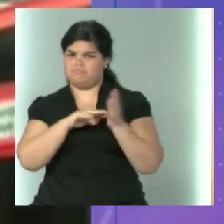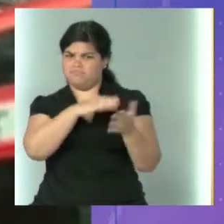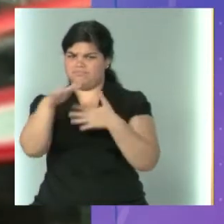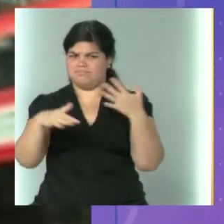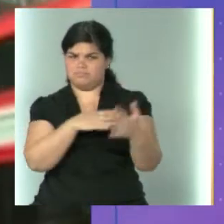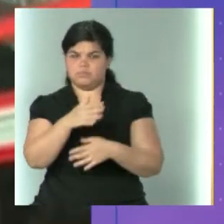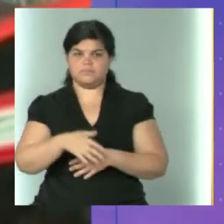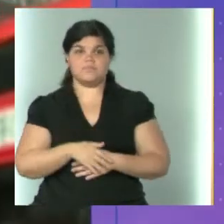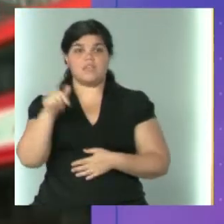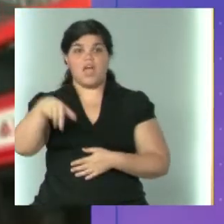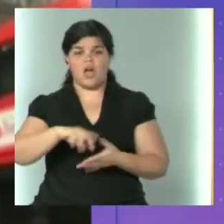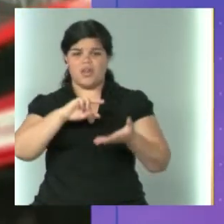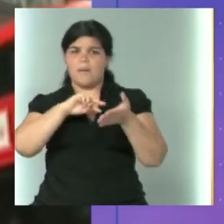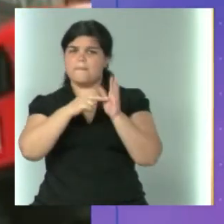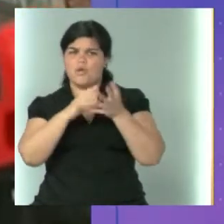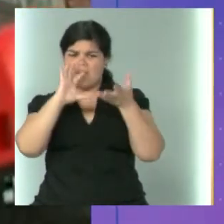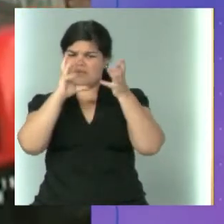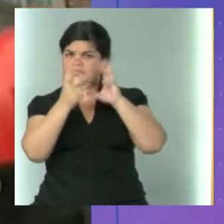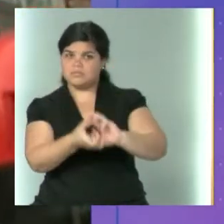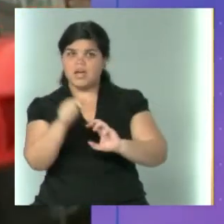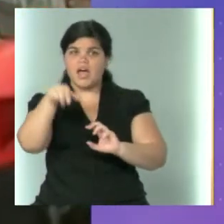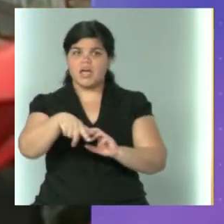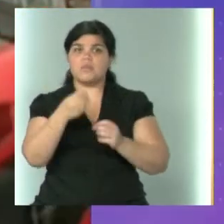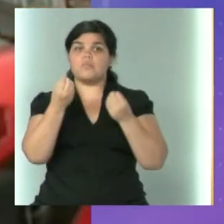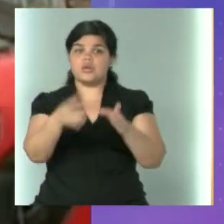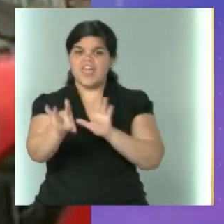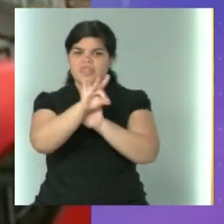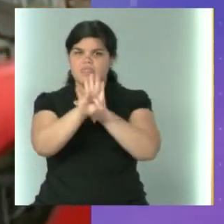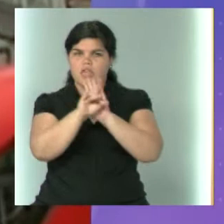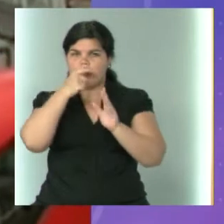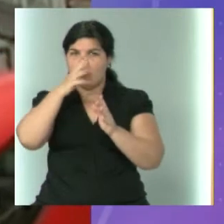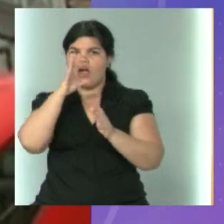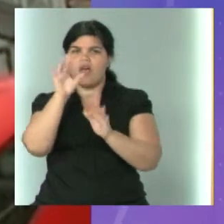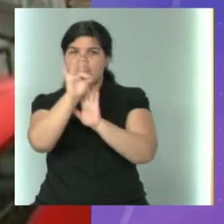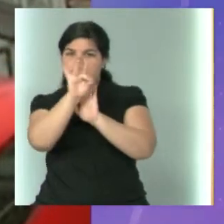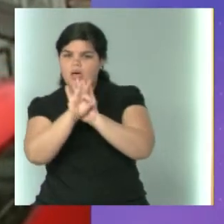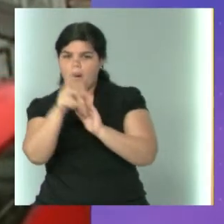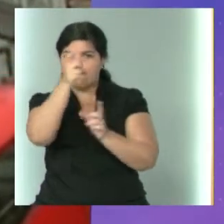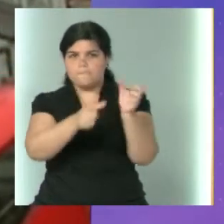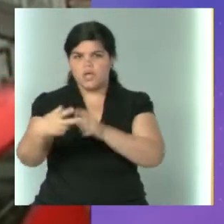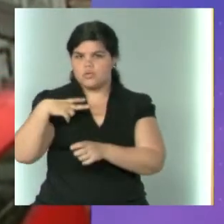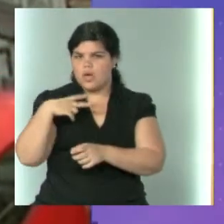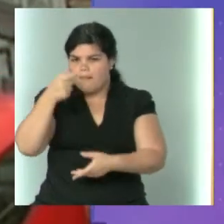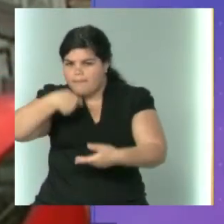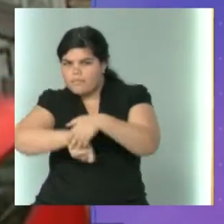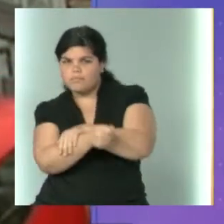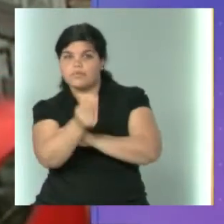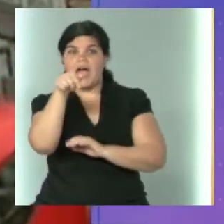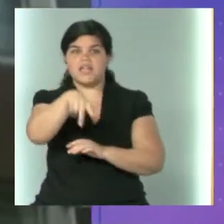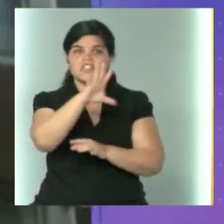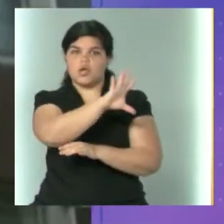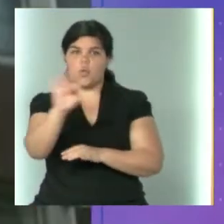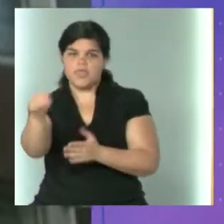hoy está en crisis luego que se descubriera la filtración ilegal de datos personales de más de 50